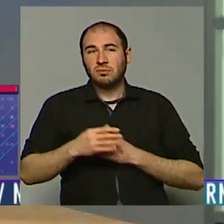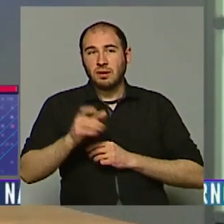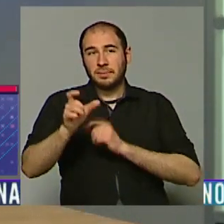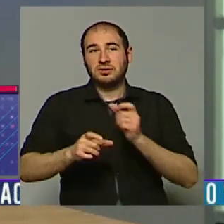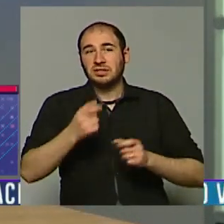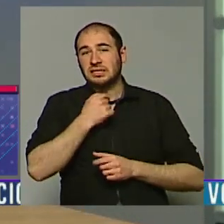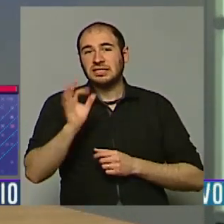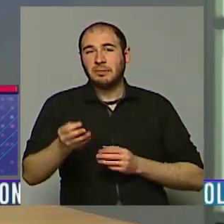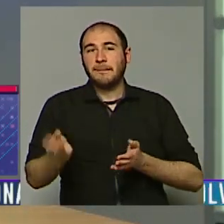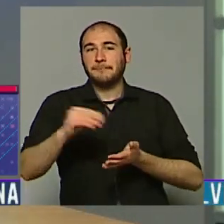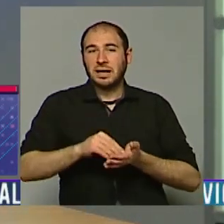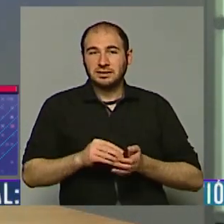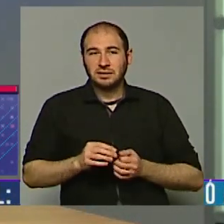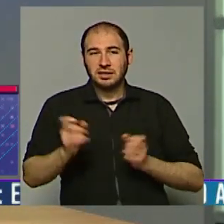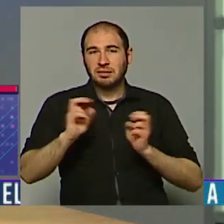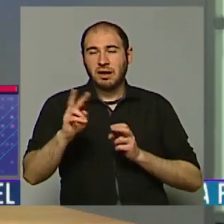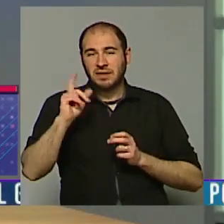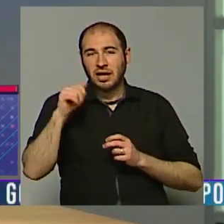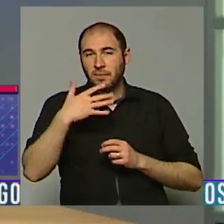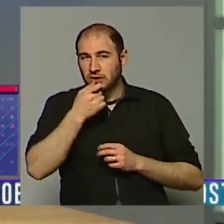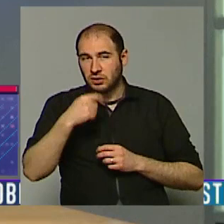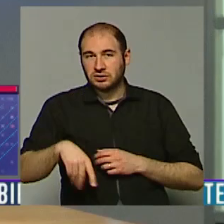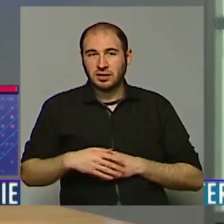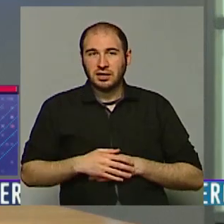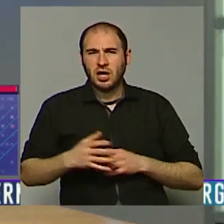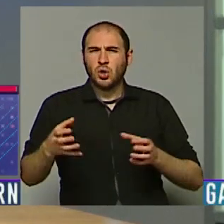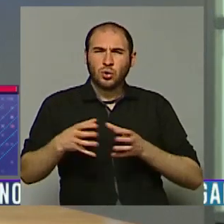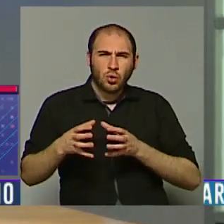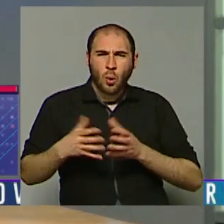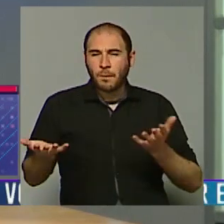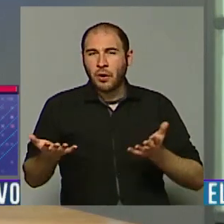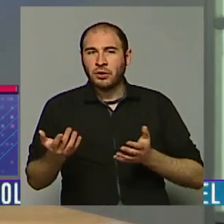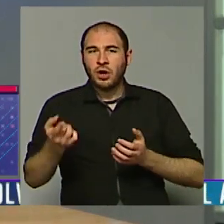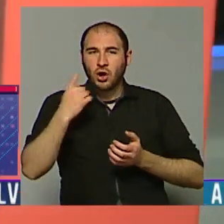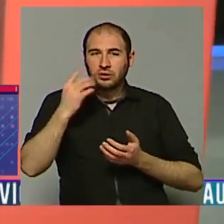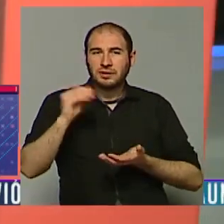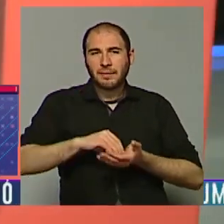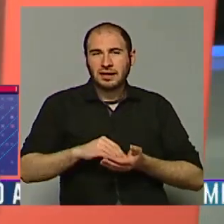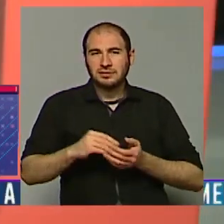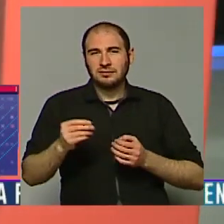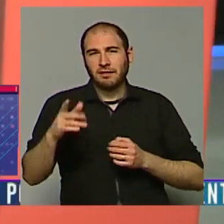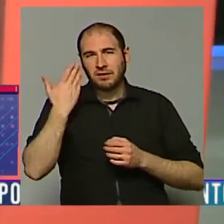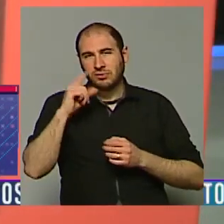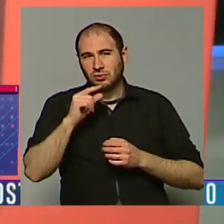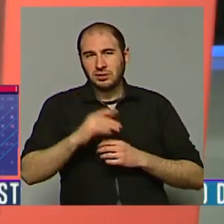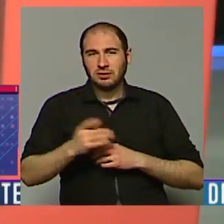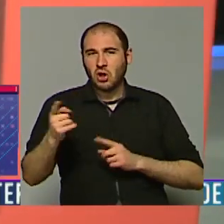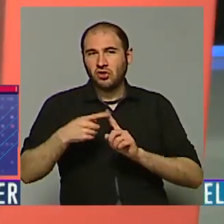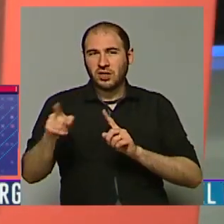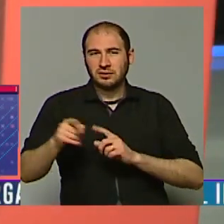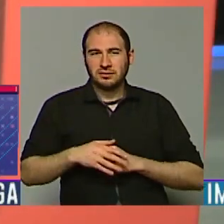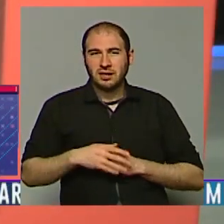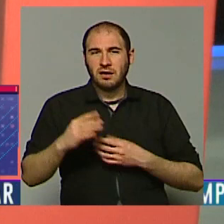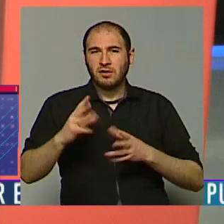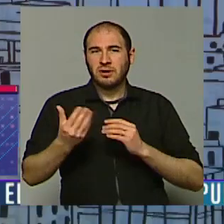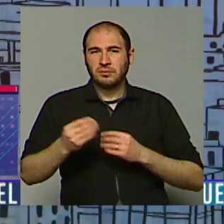que quiere saber un poco más del veganismo en Mendoza? ¿Hay agrupaciones? ¿Se puede conocer un poco más a través de las redes sociales? ¿Contactarse con ustedes?